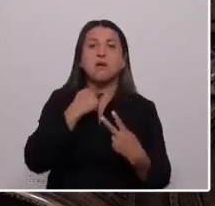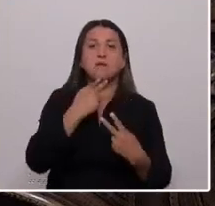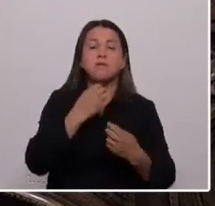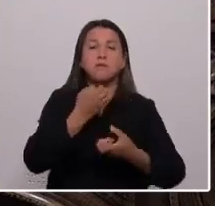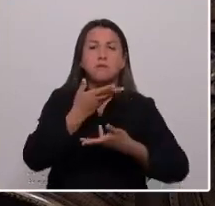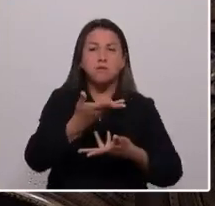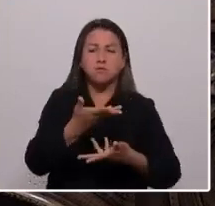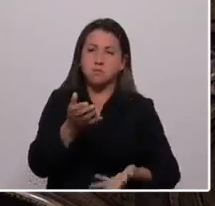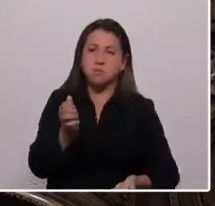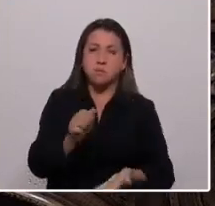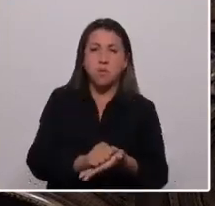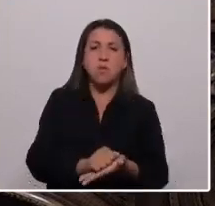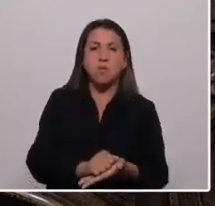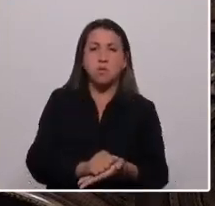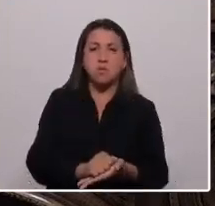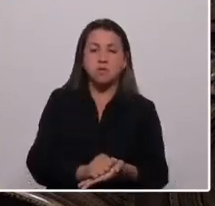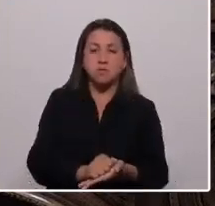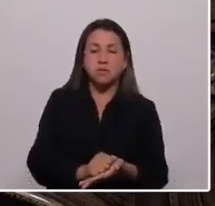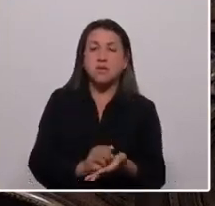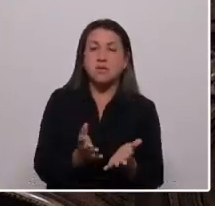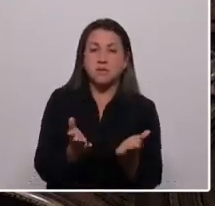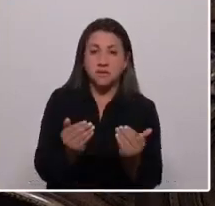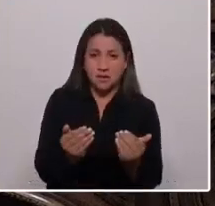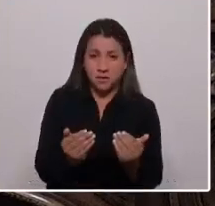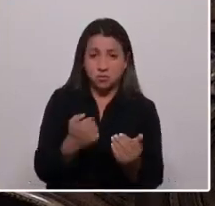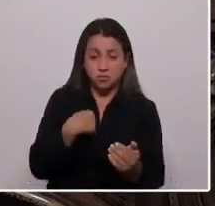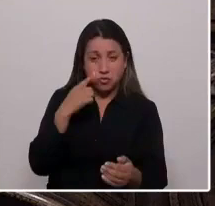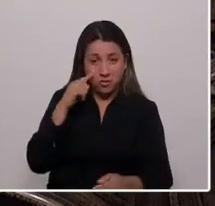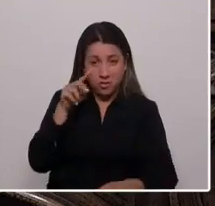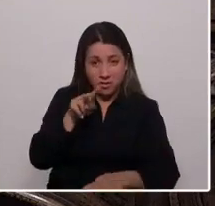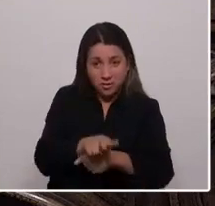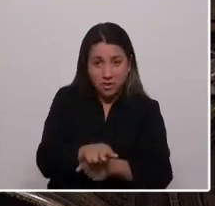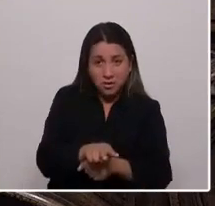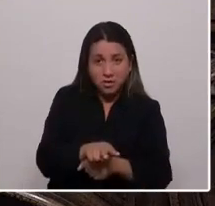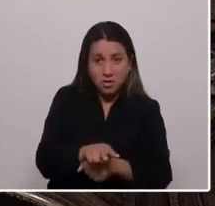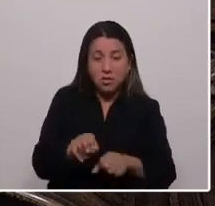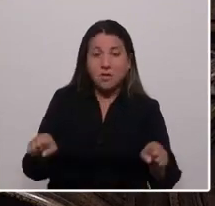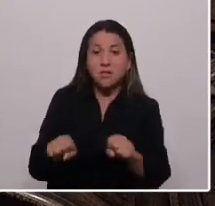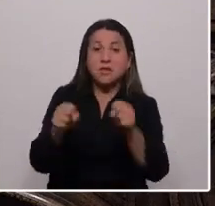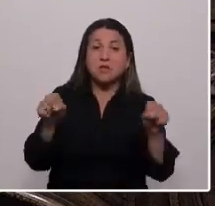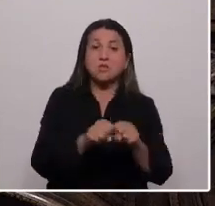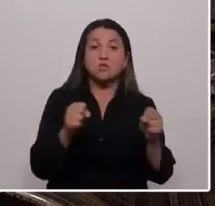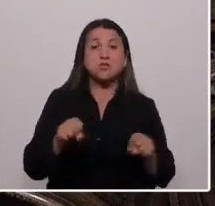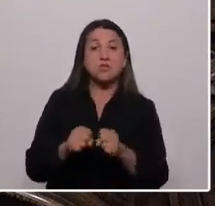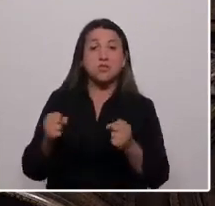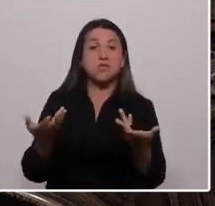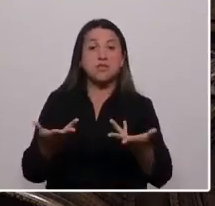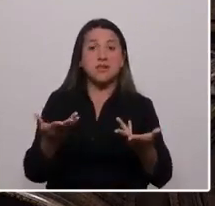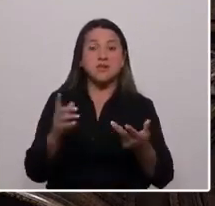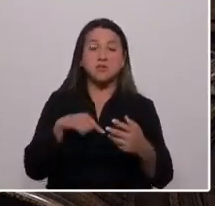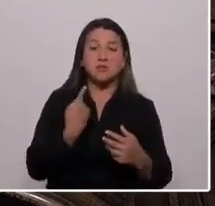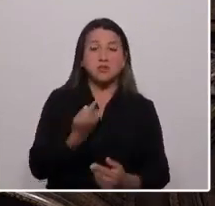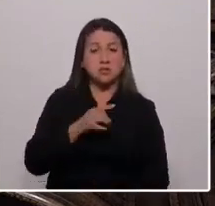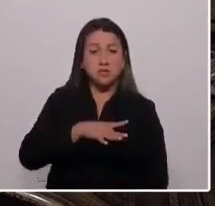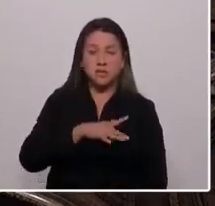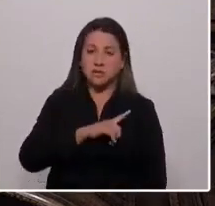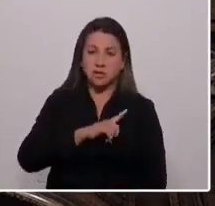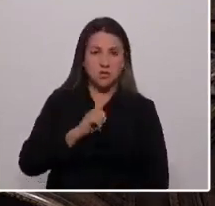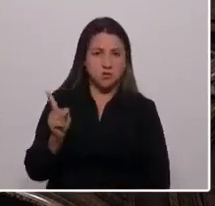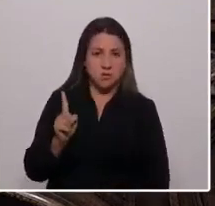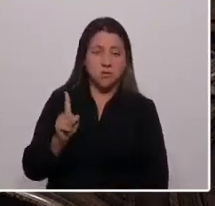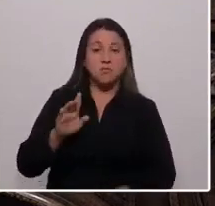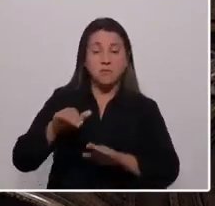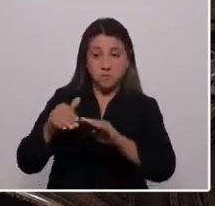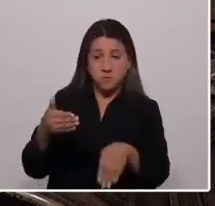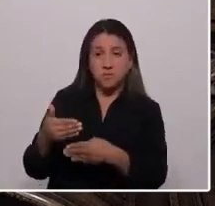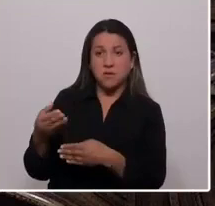sea necesario, porque no seré testigo impávida de la destrucción de nuestra patria. Me sumo también a la poetisa al decir que el